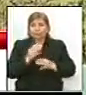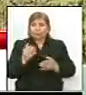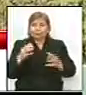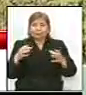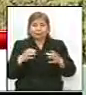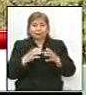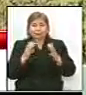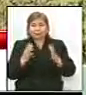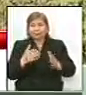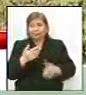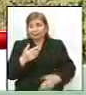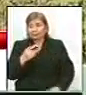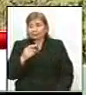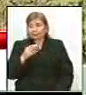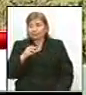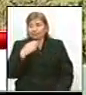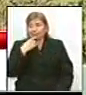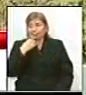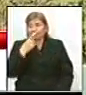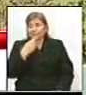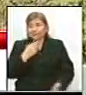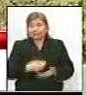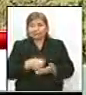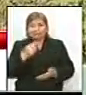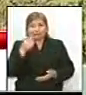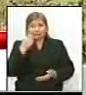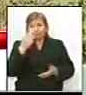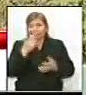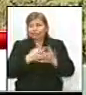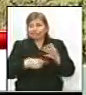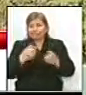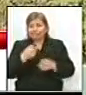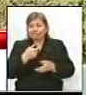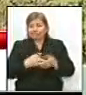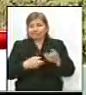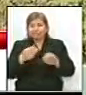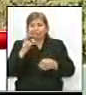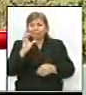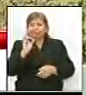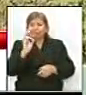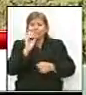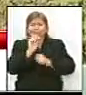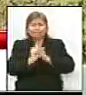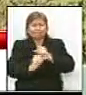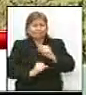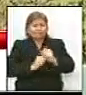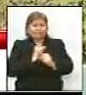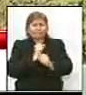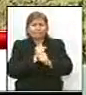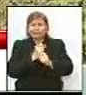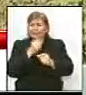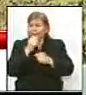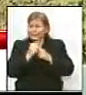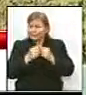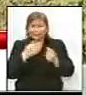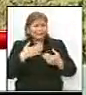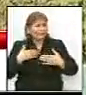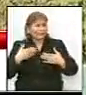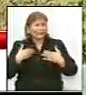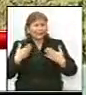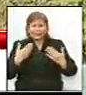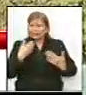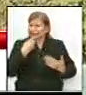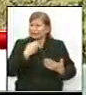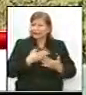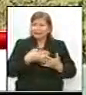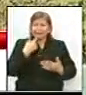Congreso, el congresista también me informa, Heiser, se ha logrado por fin ese dinero después de 7 años de gestión. Alegres y contentos.